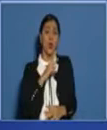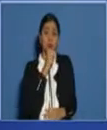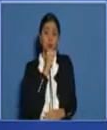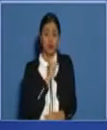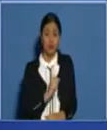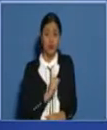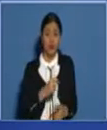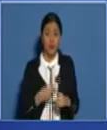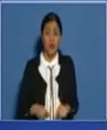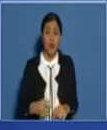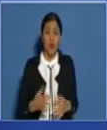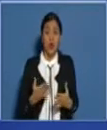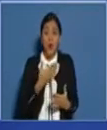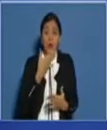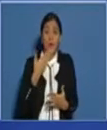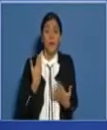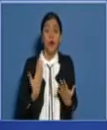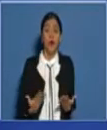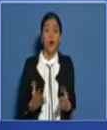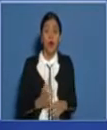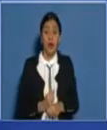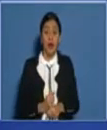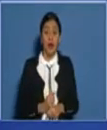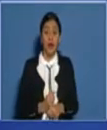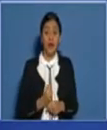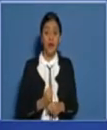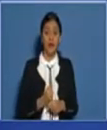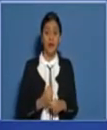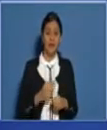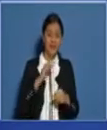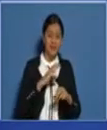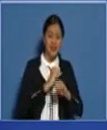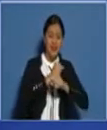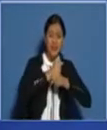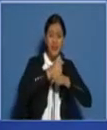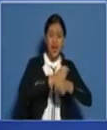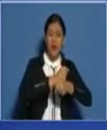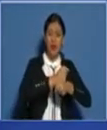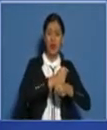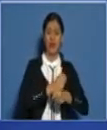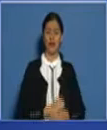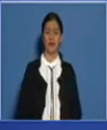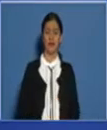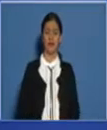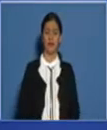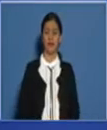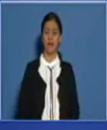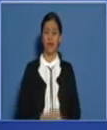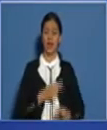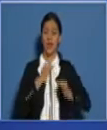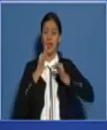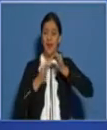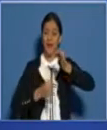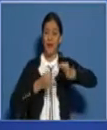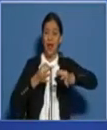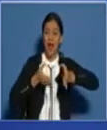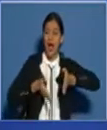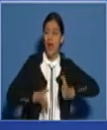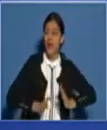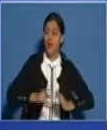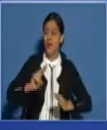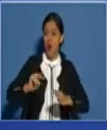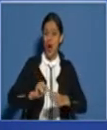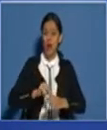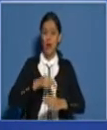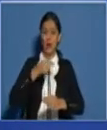que nosotros podemos hacer es mantener ese anillo de seguridad alrededor, explicar a nuestros hijos, a sus